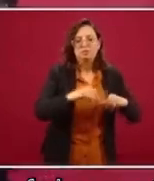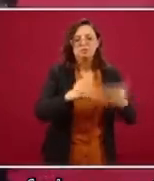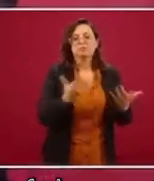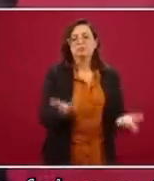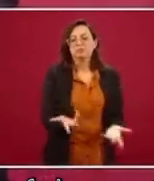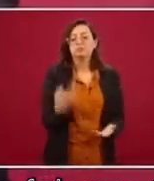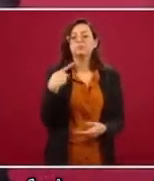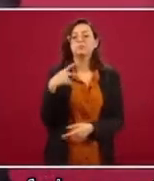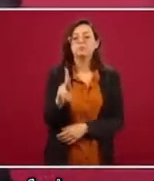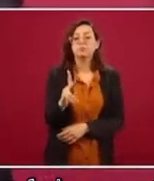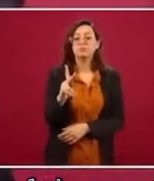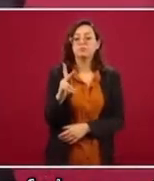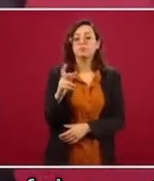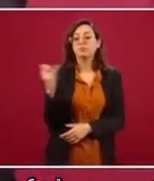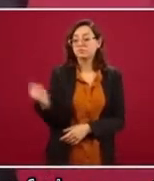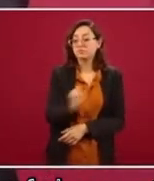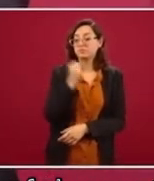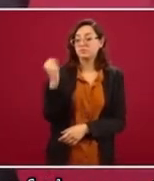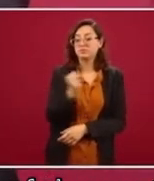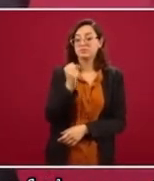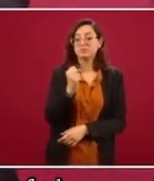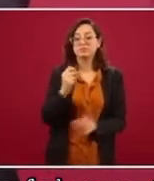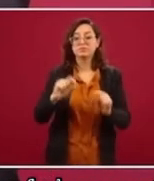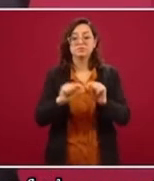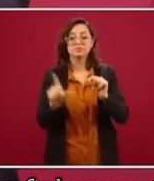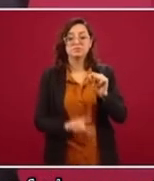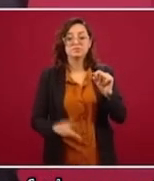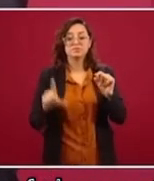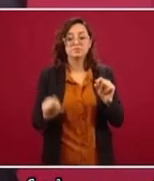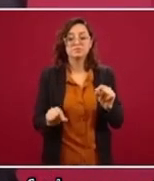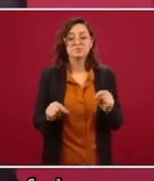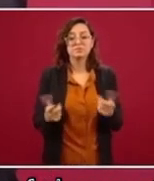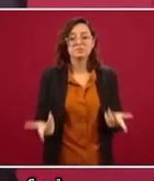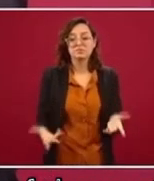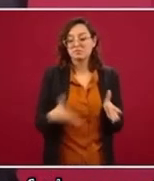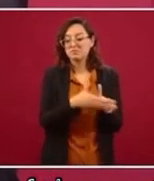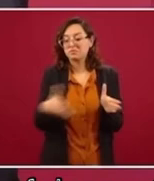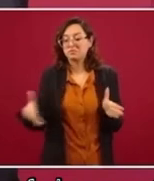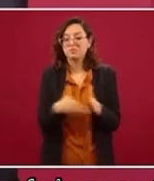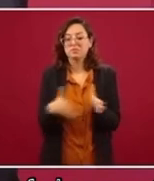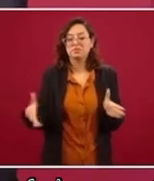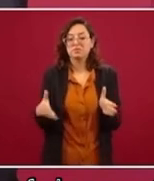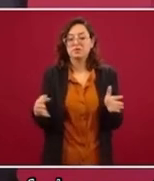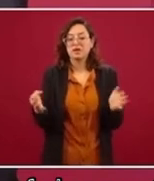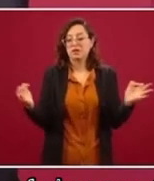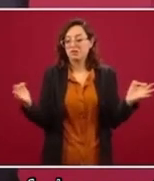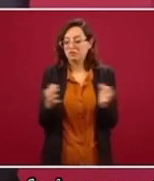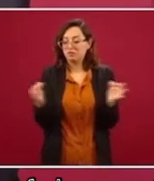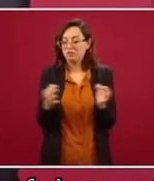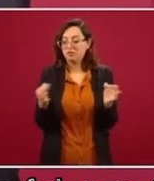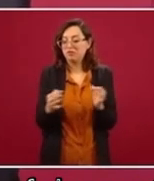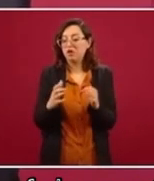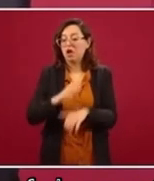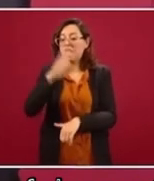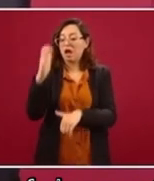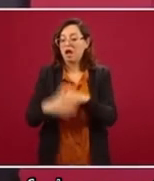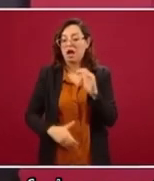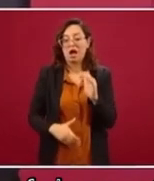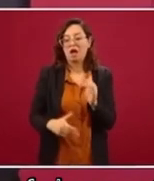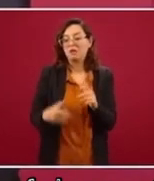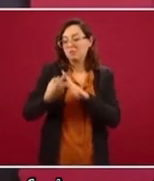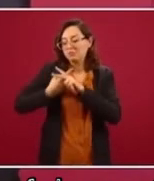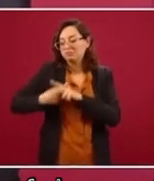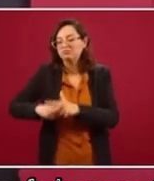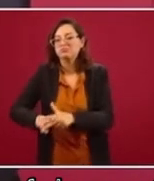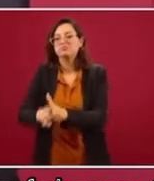Hay un factor favorable. Nosotros estamos saliendo del periodo de invierno, no con eso tener confianza en